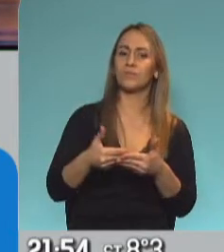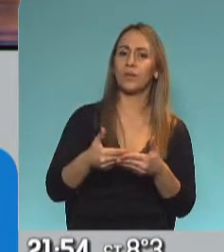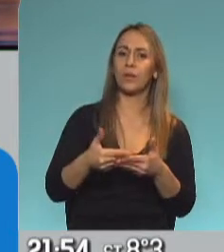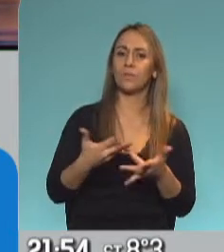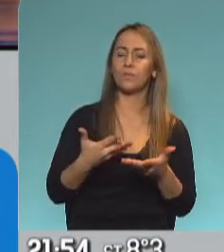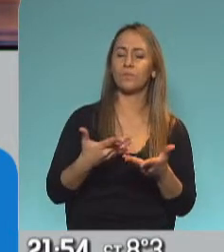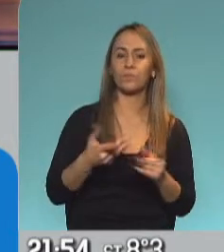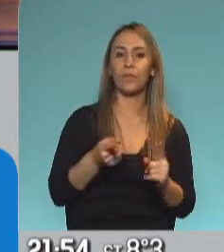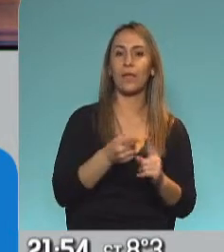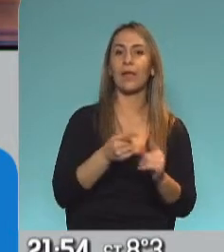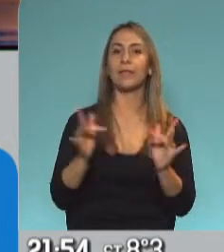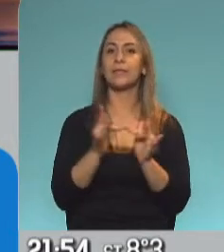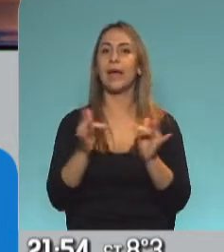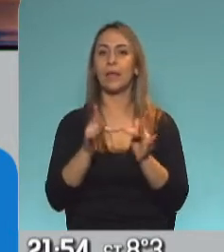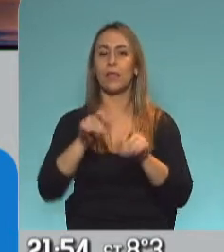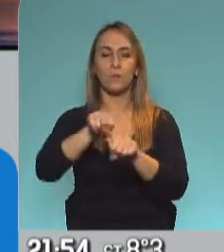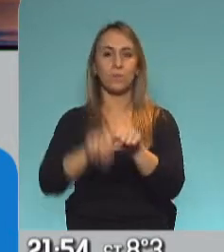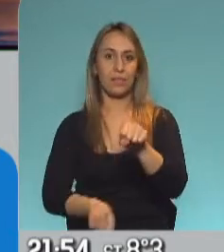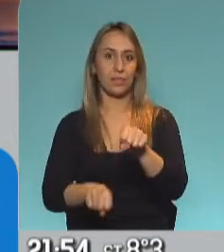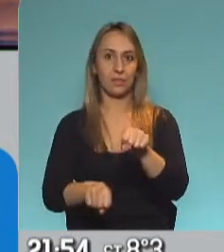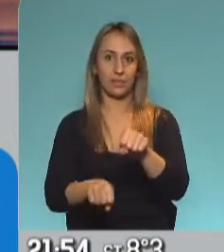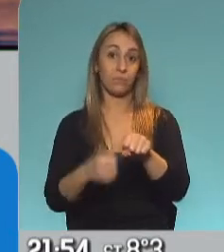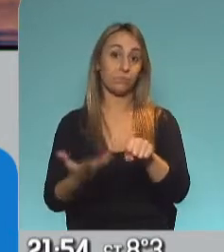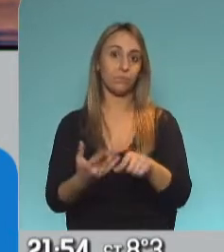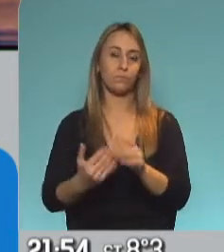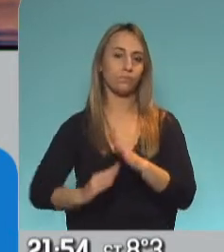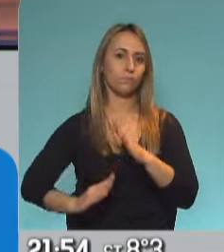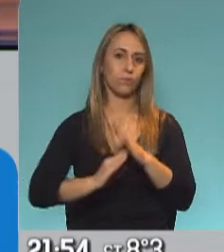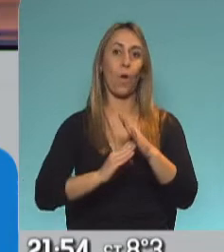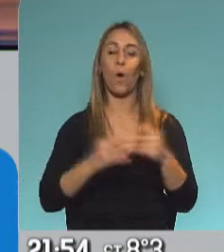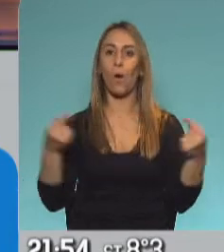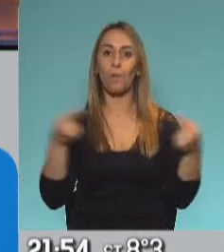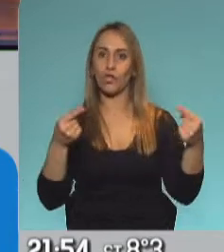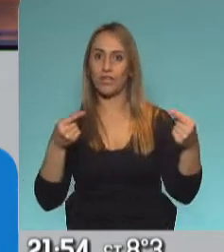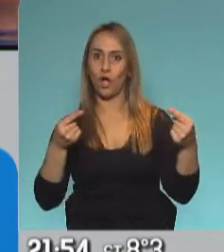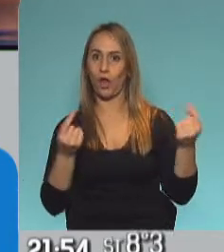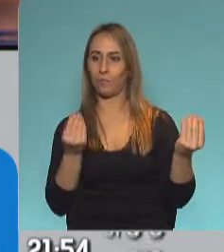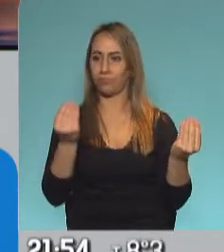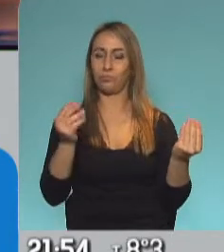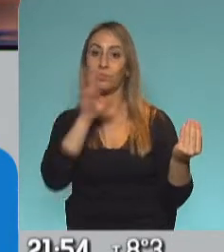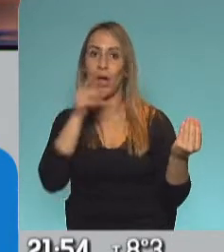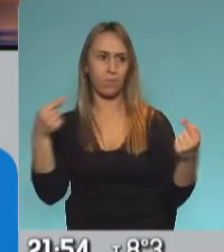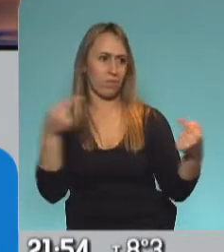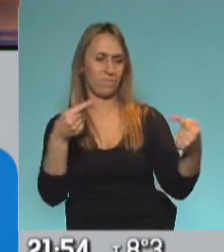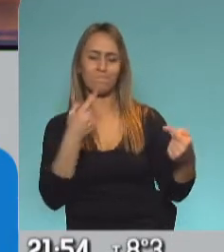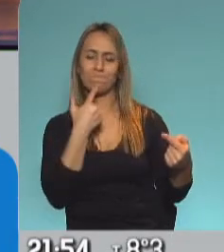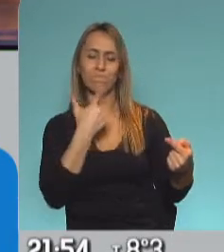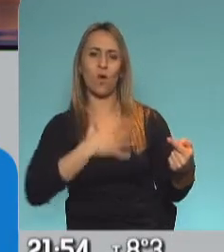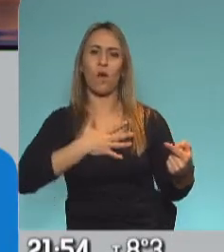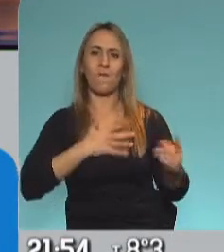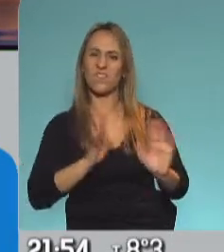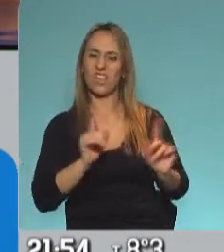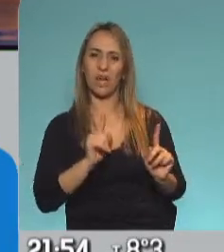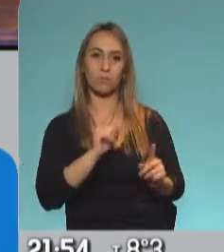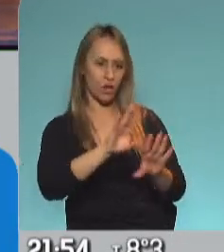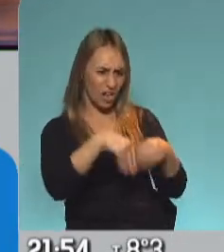la conexión de internet. Es por eso que la principal opositora dijo que no confía en esos resultados electorales,